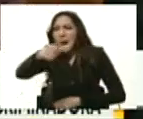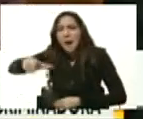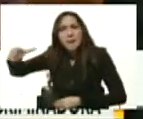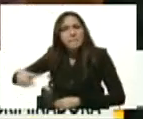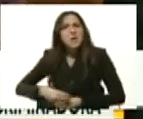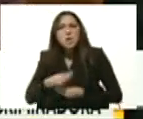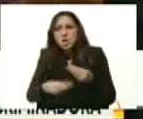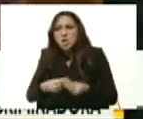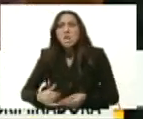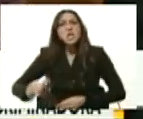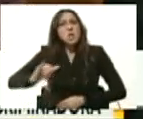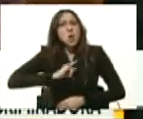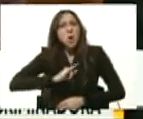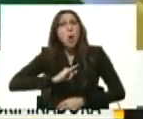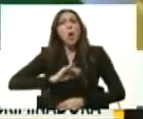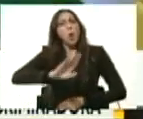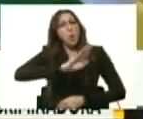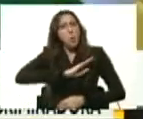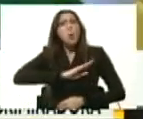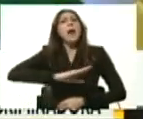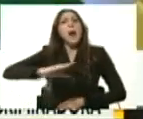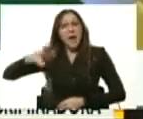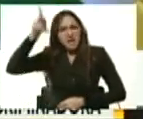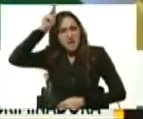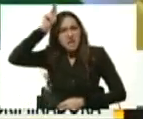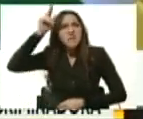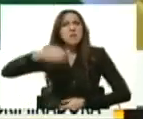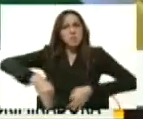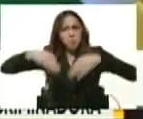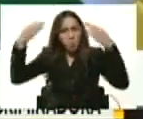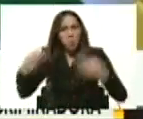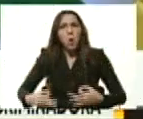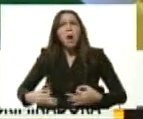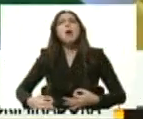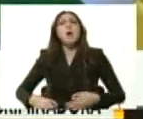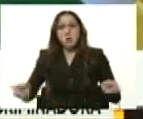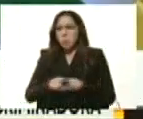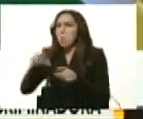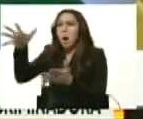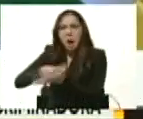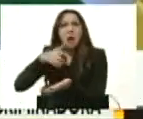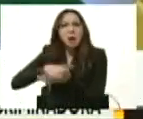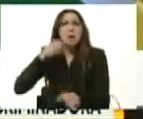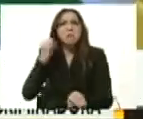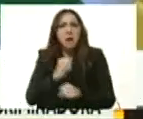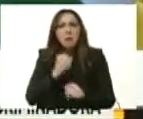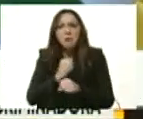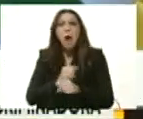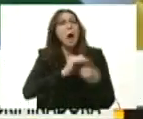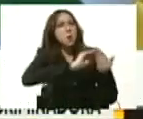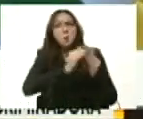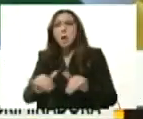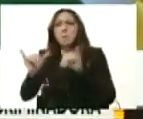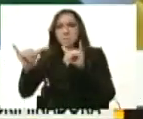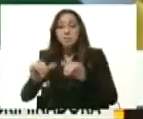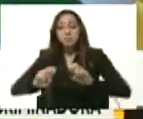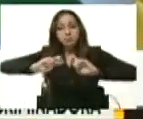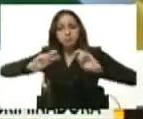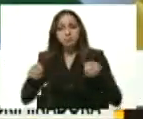se autoidentifican como población indígena, originaria, campesina y comunitaria. Cierro